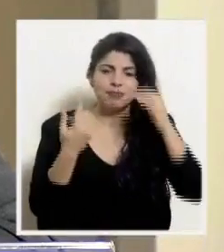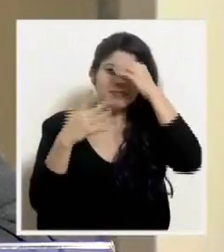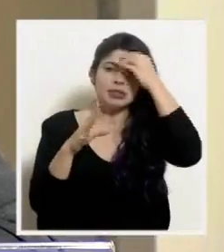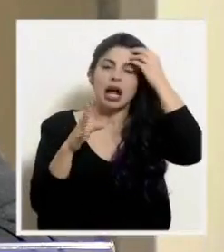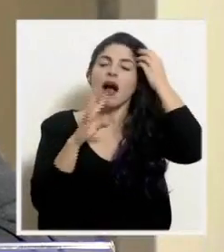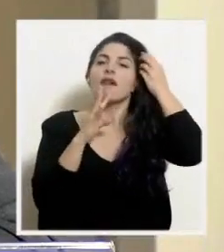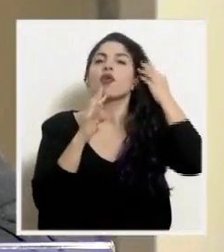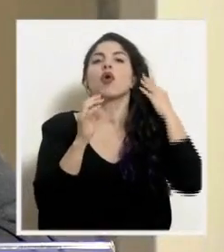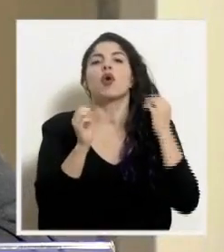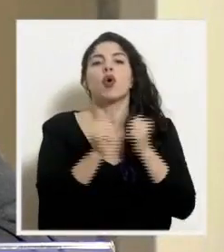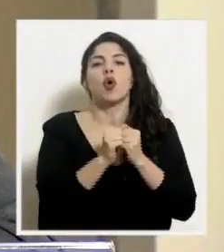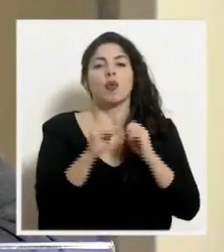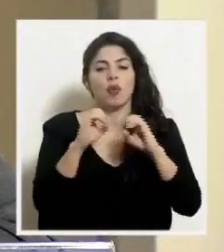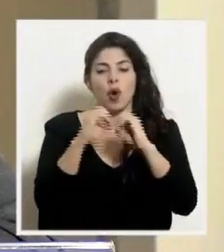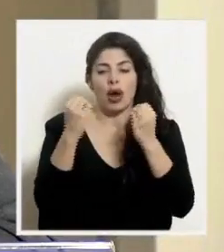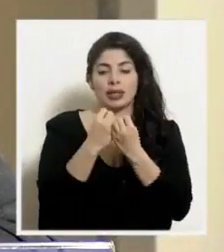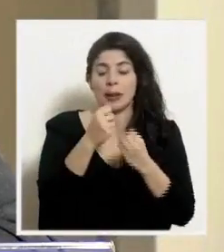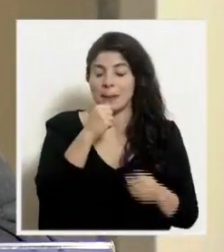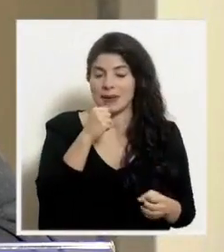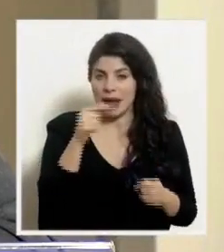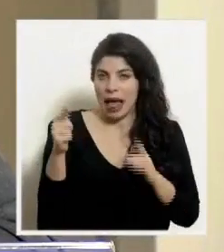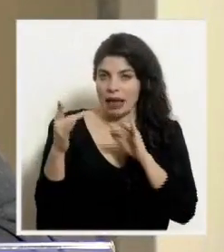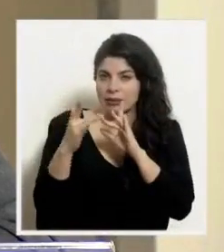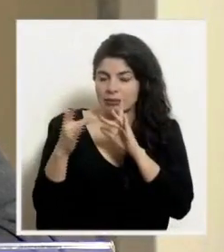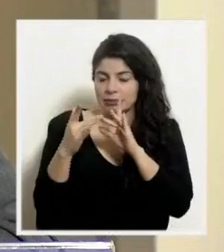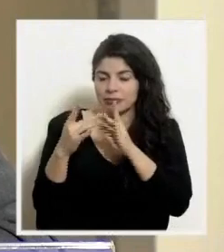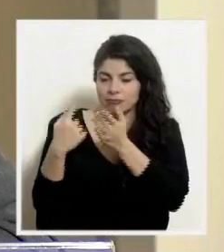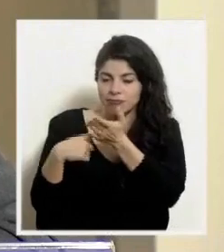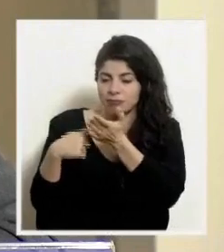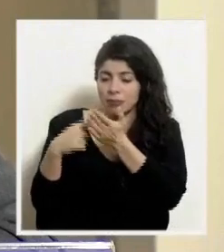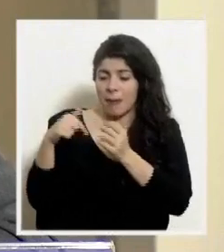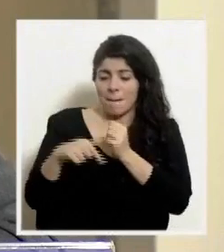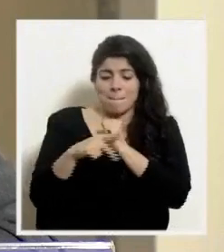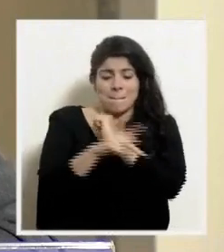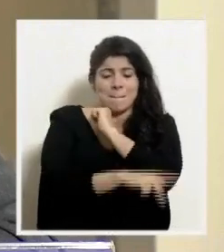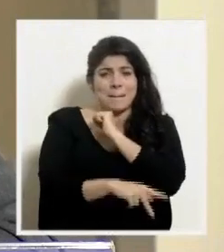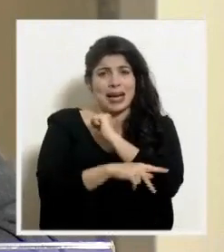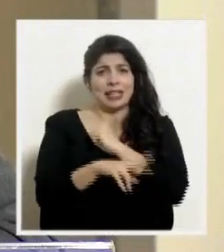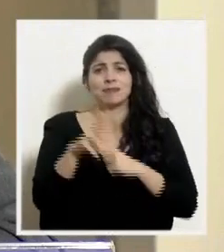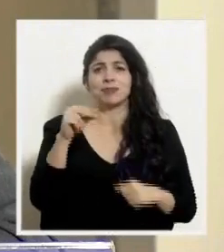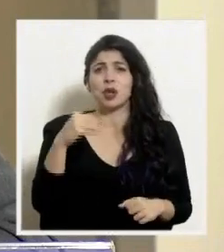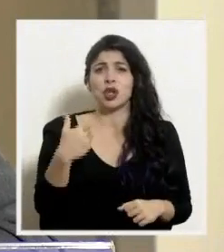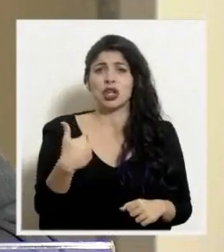conversado también con las organizaciones privadas. El país no tiene ninguna